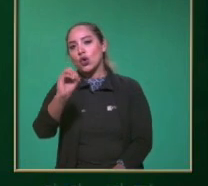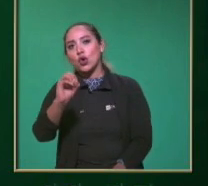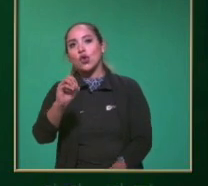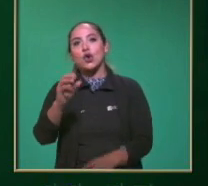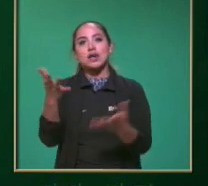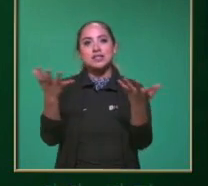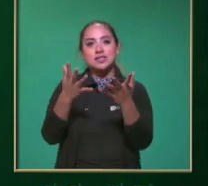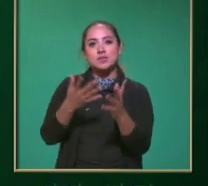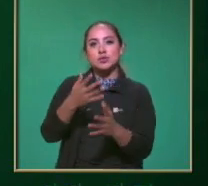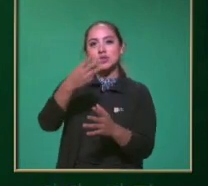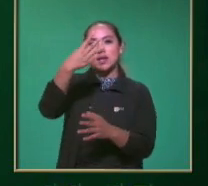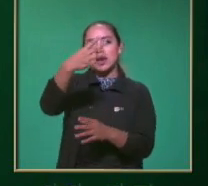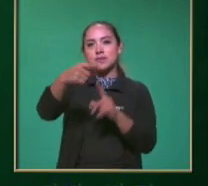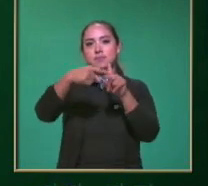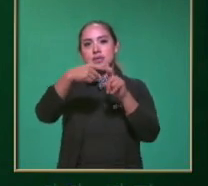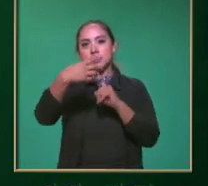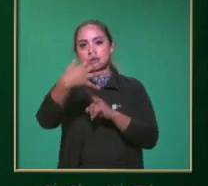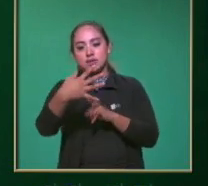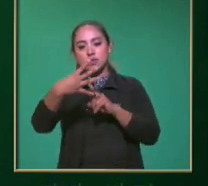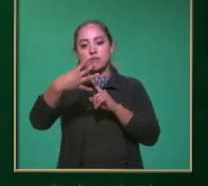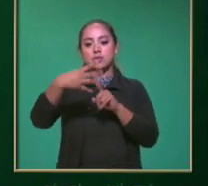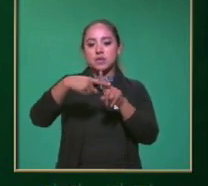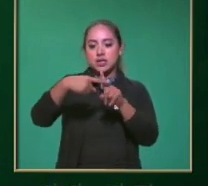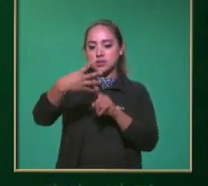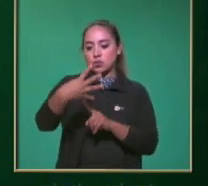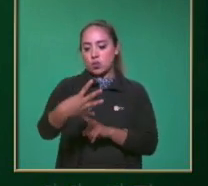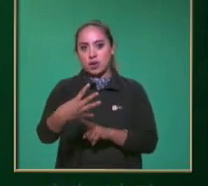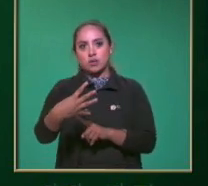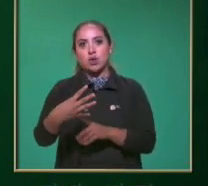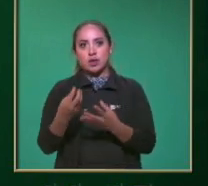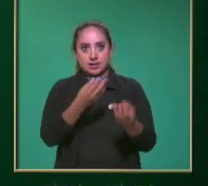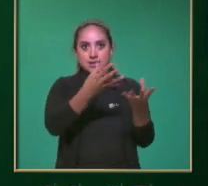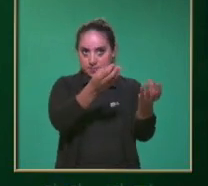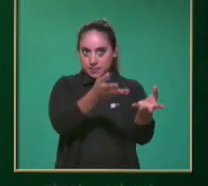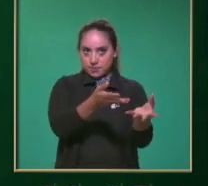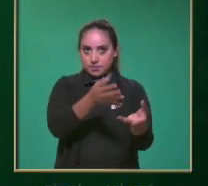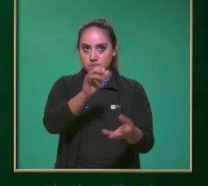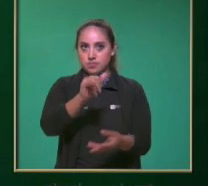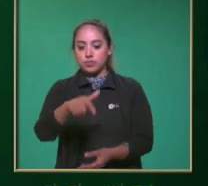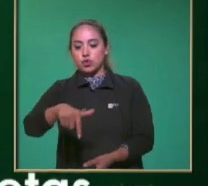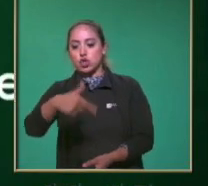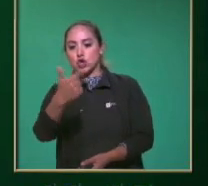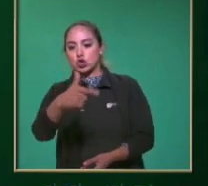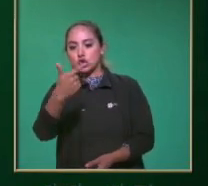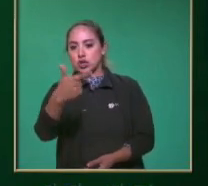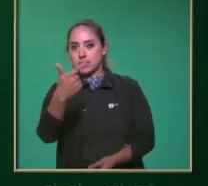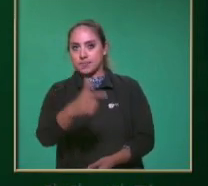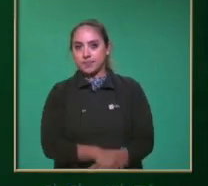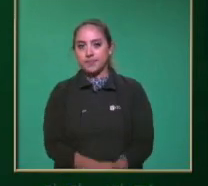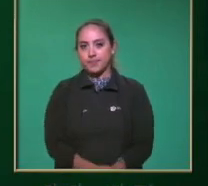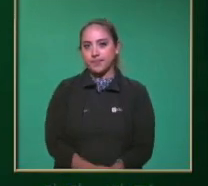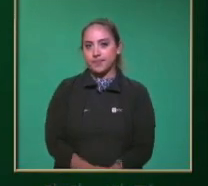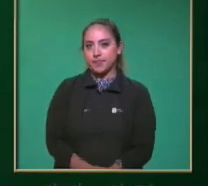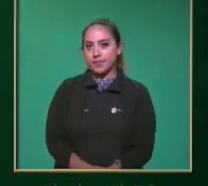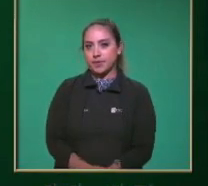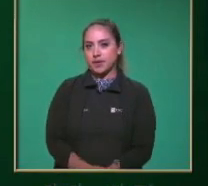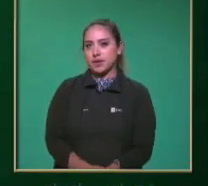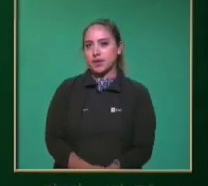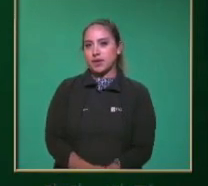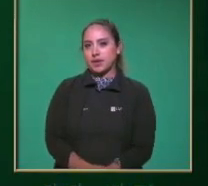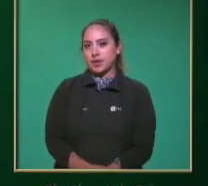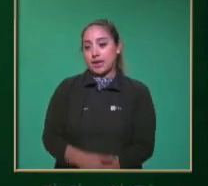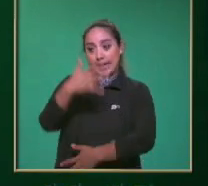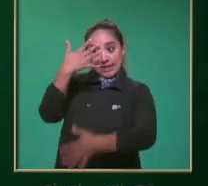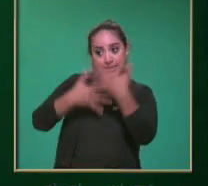3 más 5 más 4, que son las que repartió, y nos da un total de 12. Entonces, a